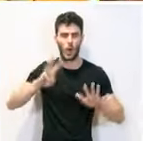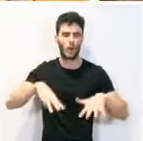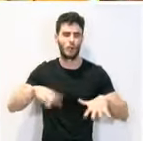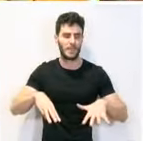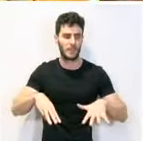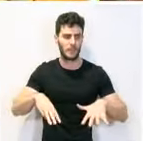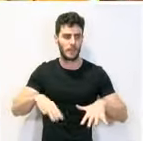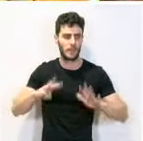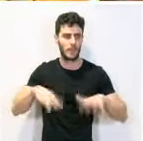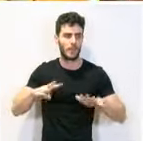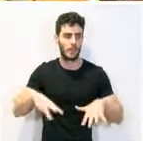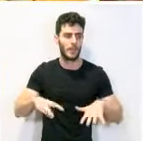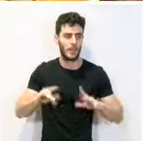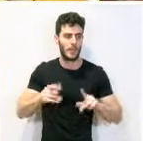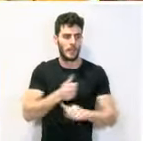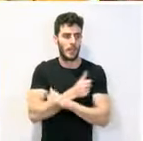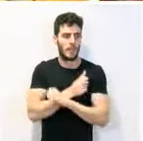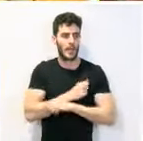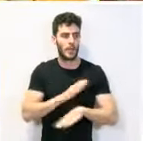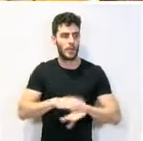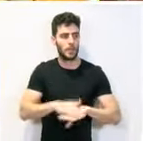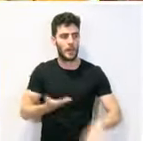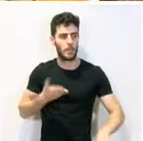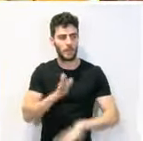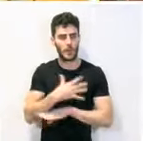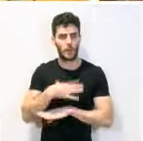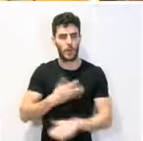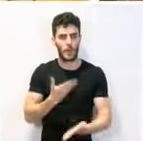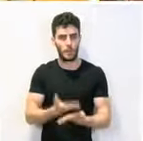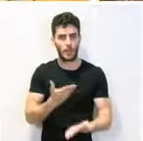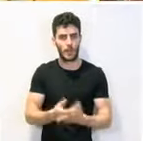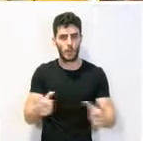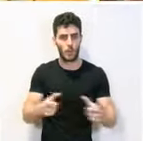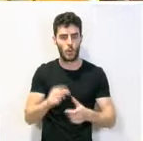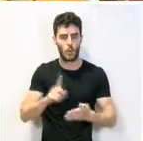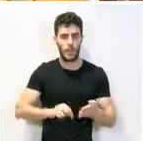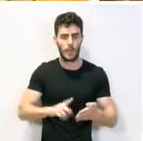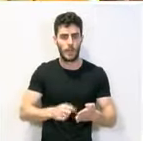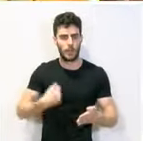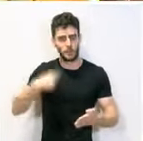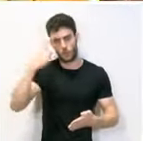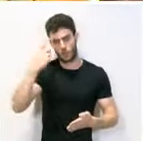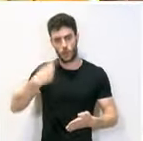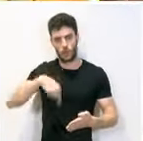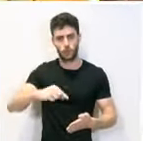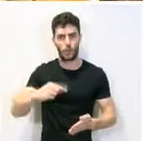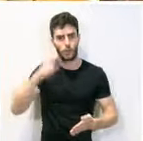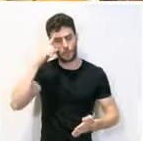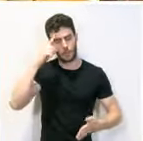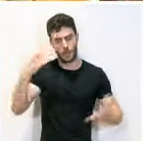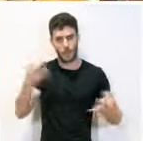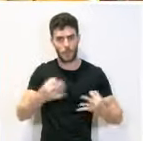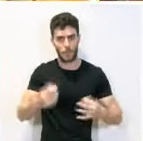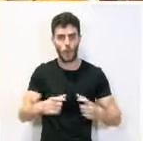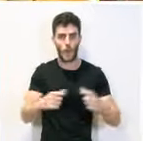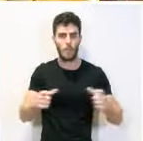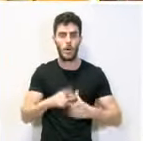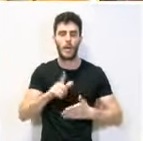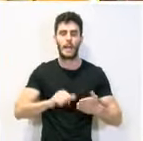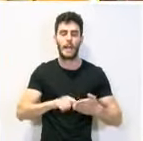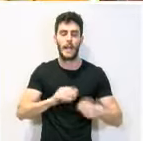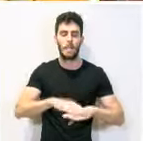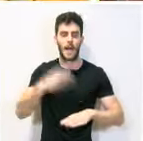8 meses, 8 meses esperando a poder presentar la solicitud del bono de alquiler. Yo creo que tenemos que ser conscientes que el bono de alquiler